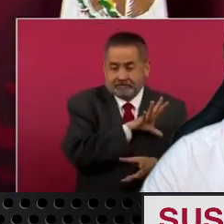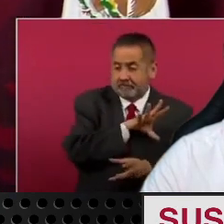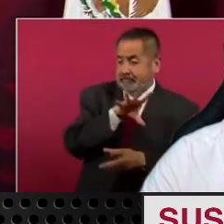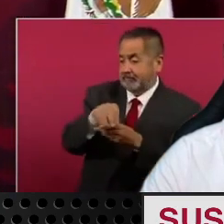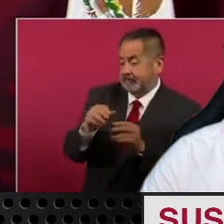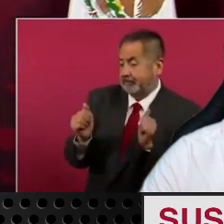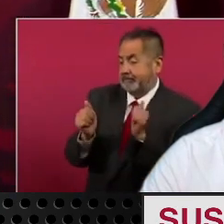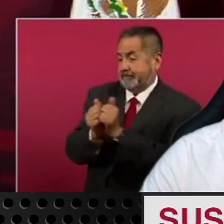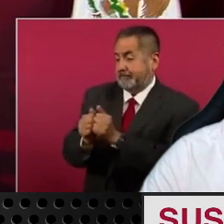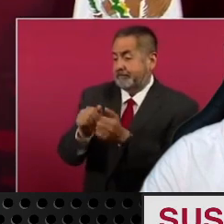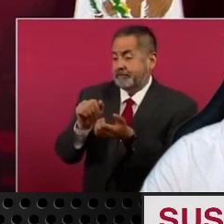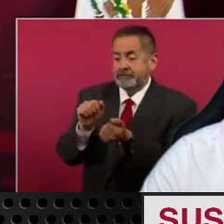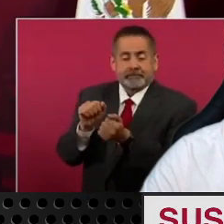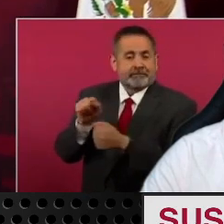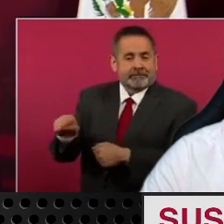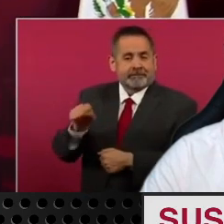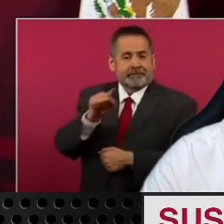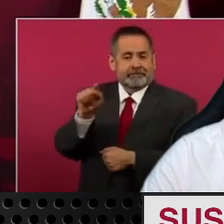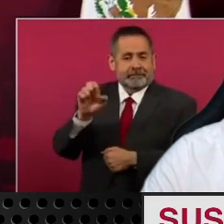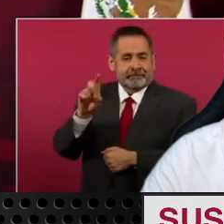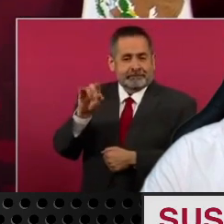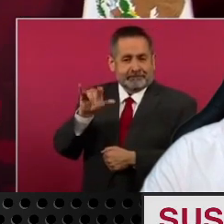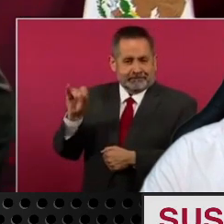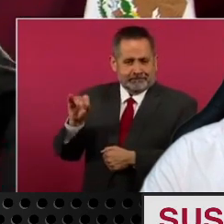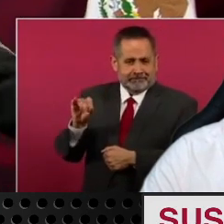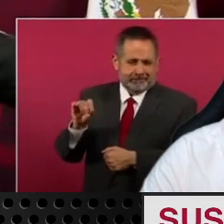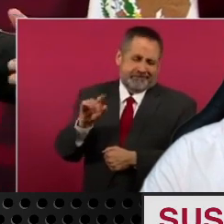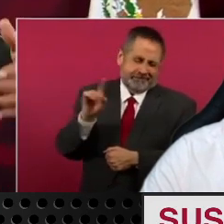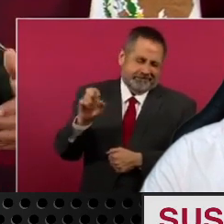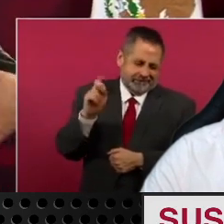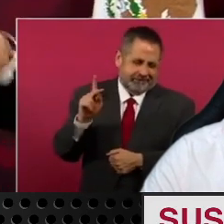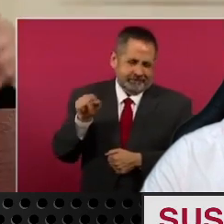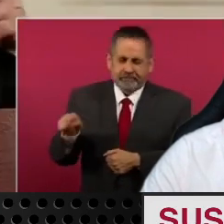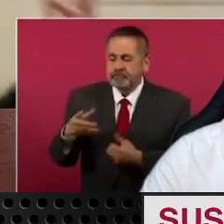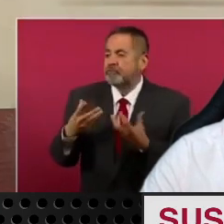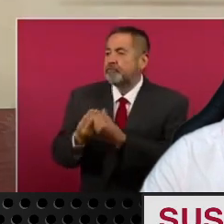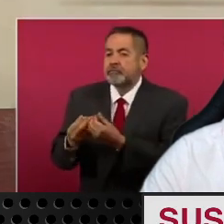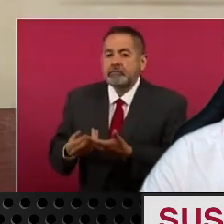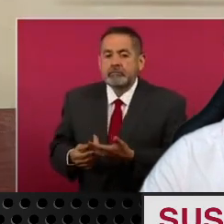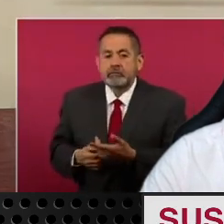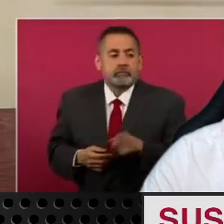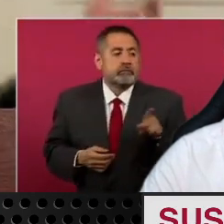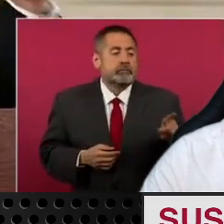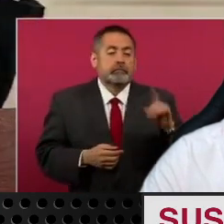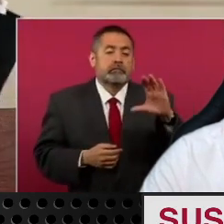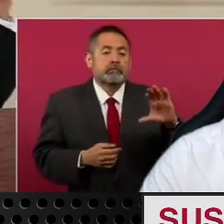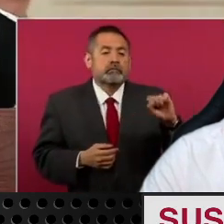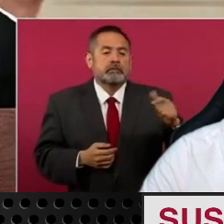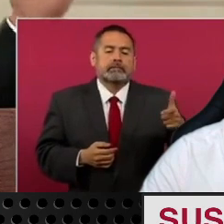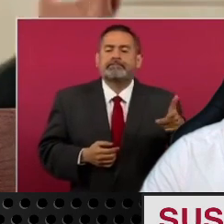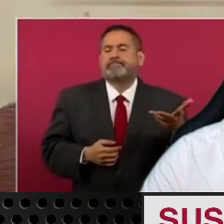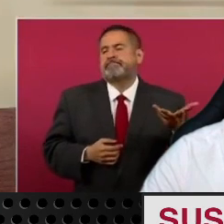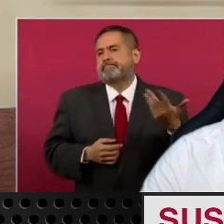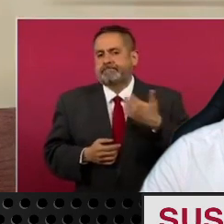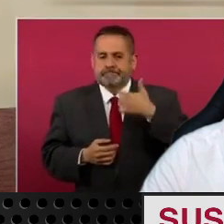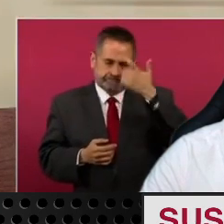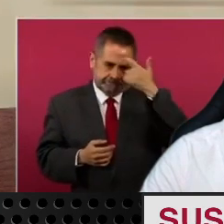agregar camino pues Salinas que